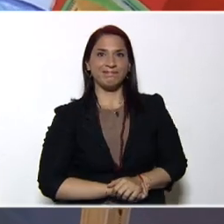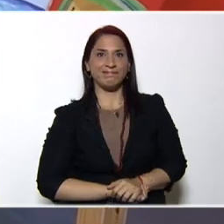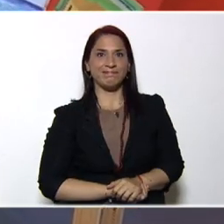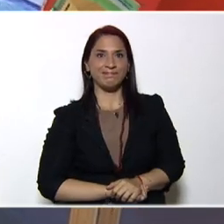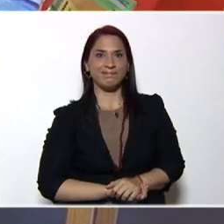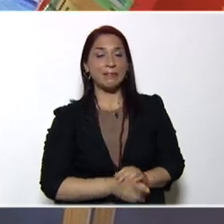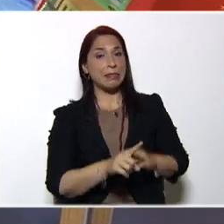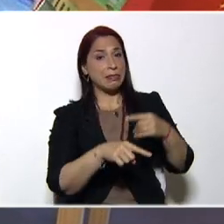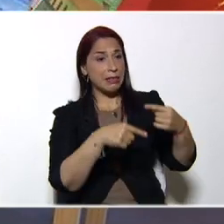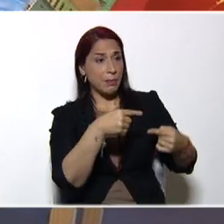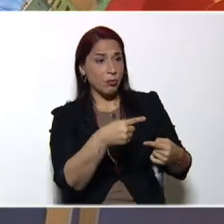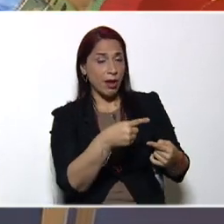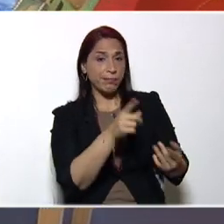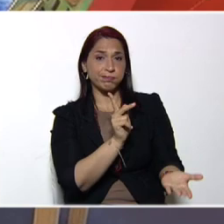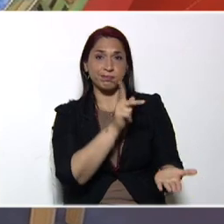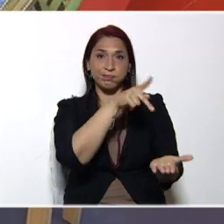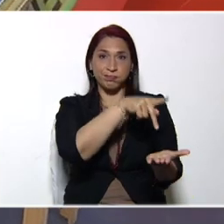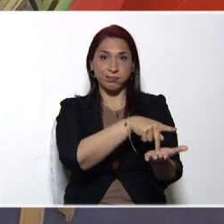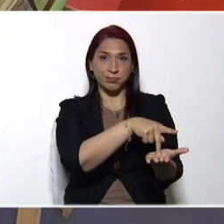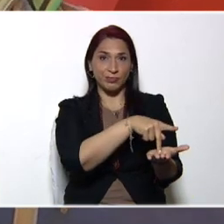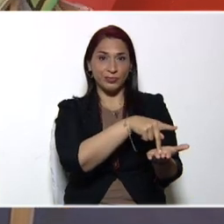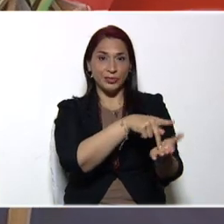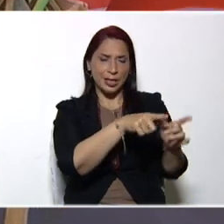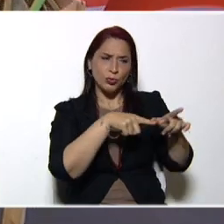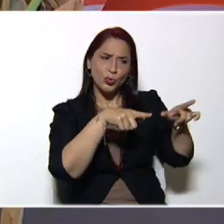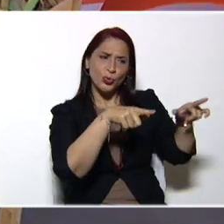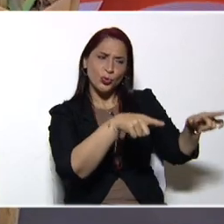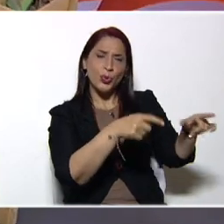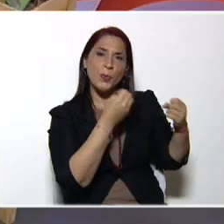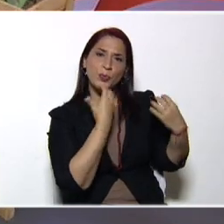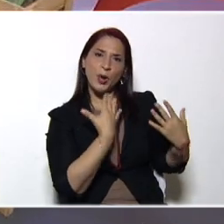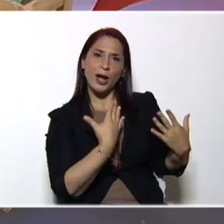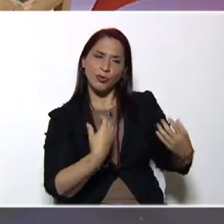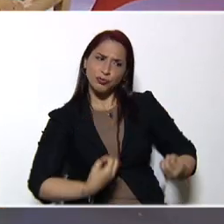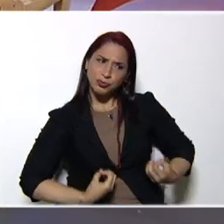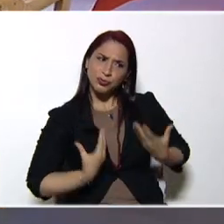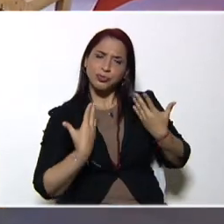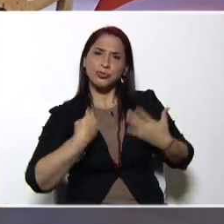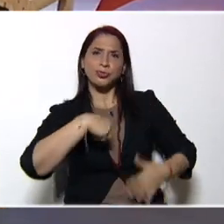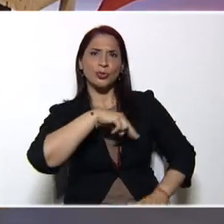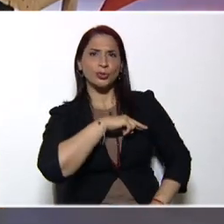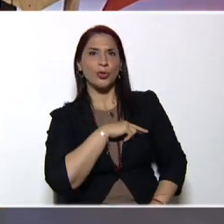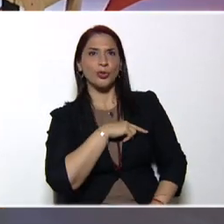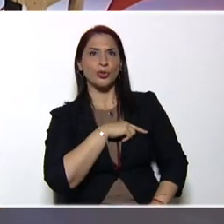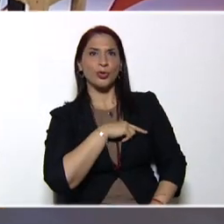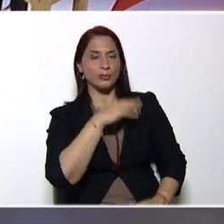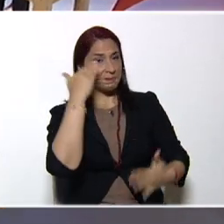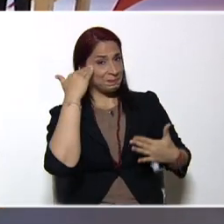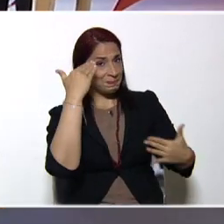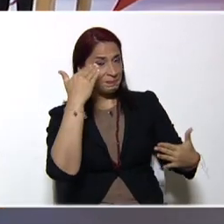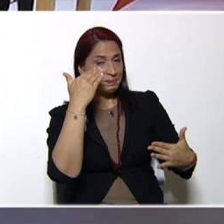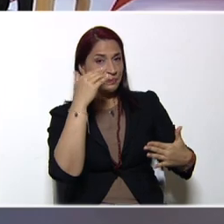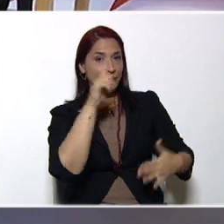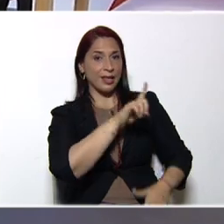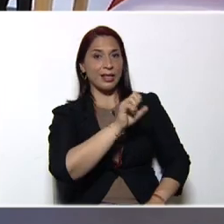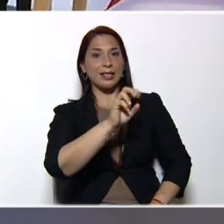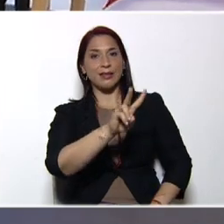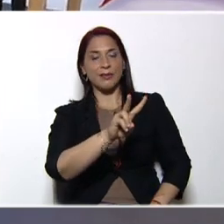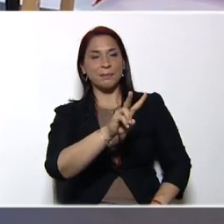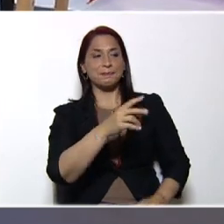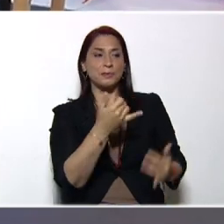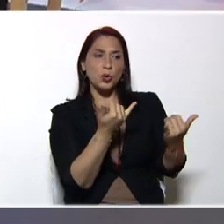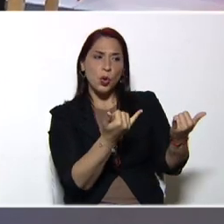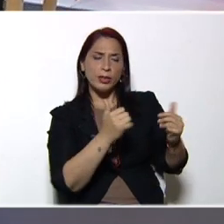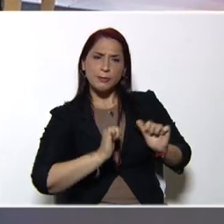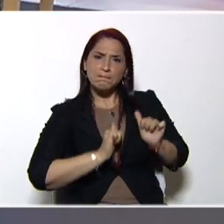que pronto la vamos a tener acá en el estudio, y bueno, es algo emocionante también para mí contar con ella. Pero bueno, vamos a darle entonces inicio a